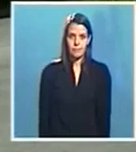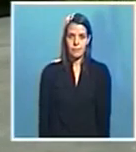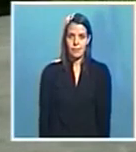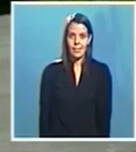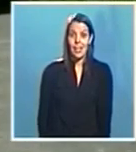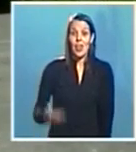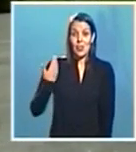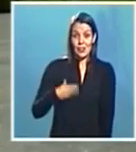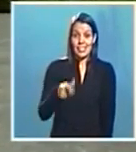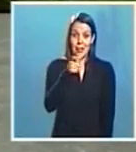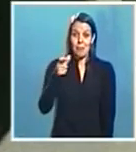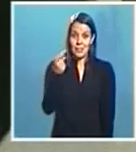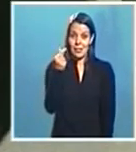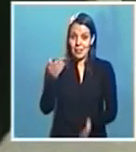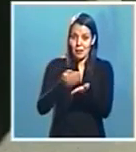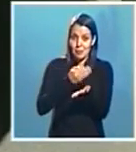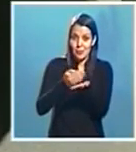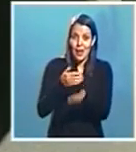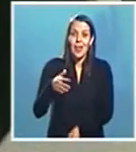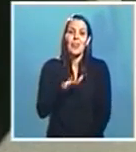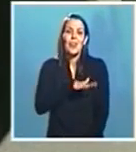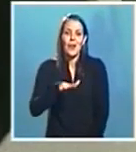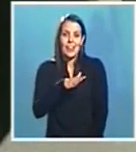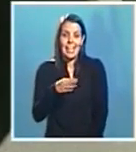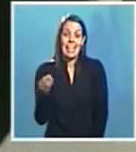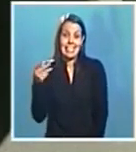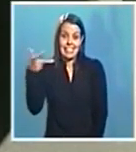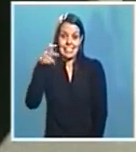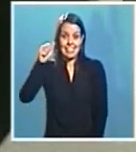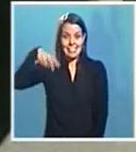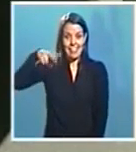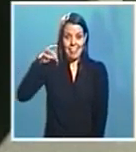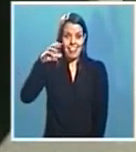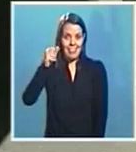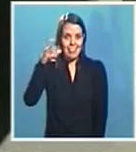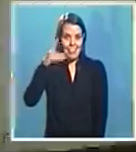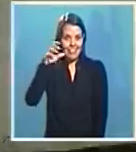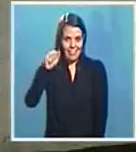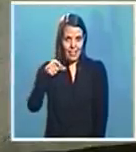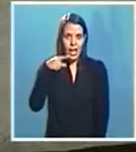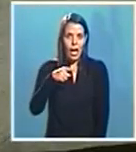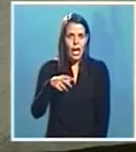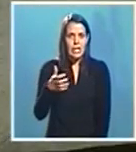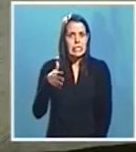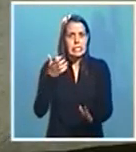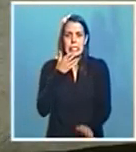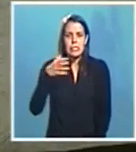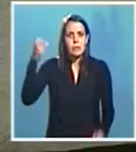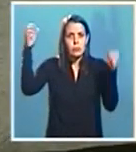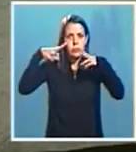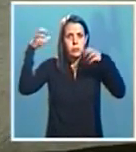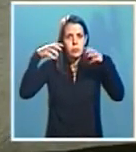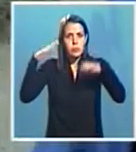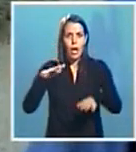Onde xa se están a beneficiar das obras do canon é en Chantada. É o caso dos veciños de Fondoreses, onde se canalizou a auga que asolagaba a localidade cada vez que había